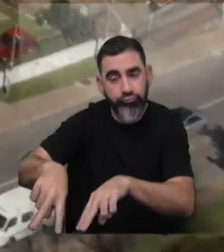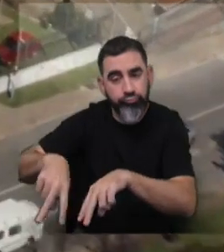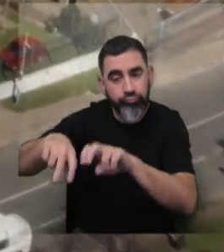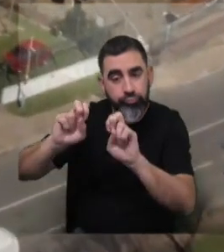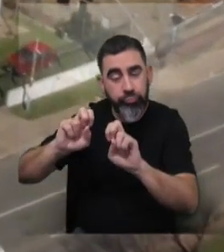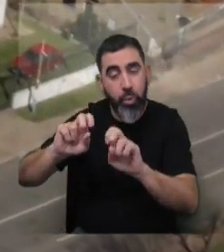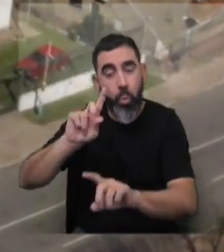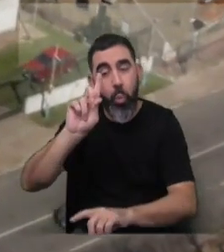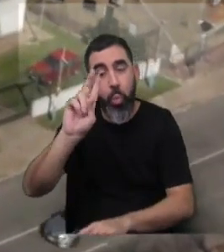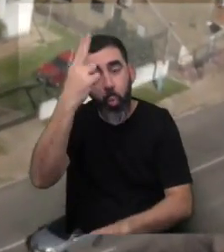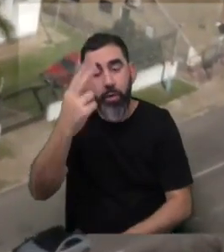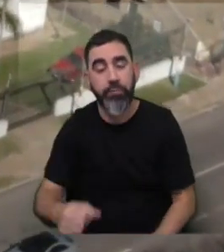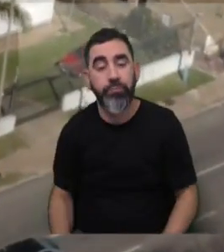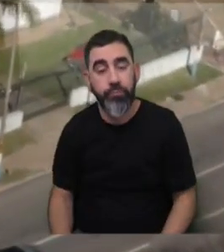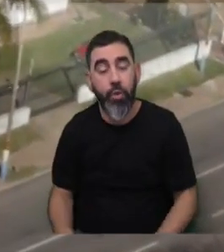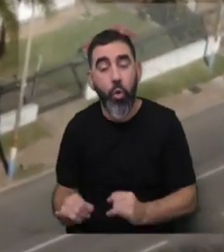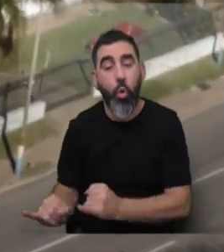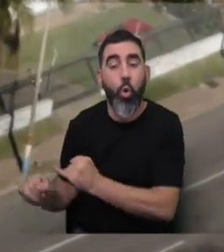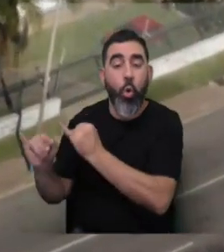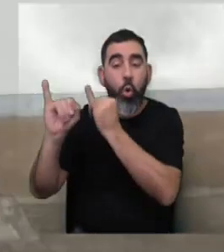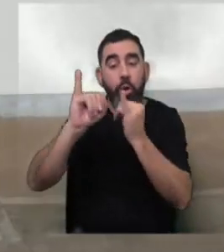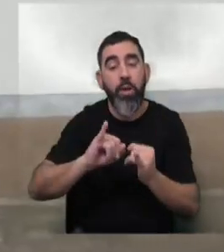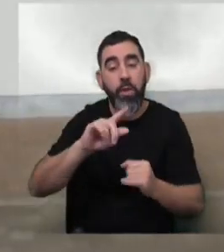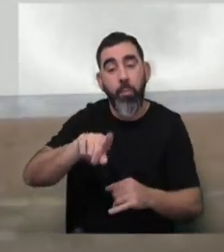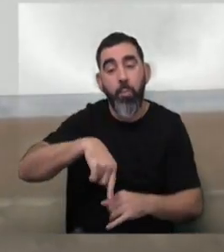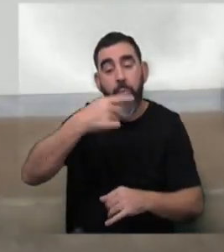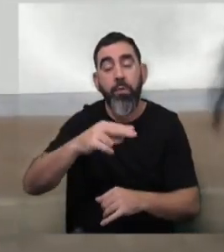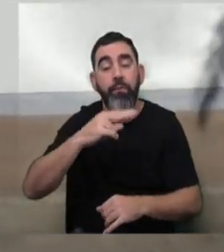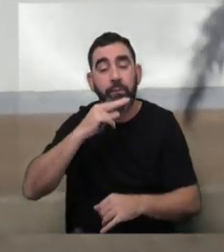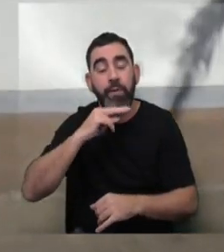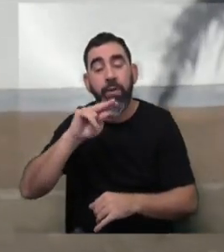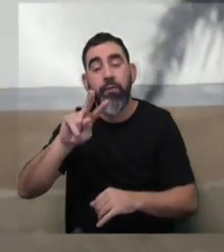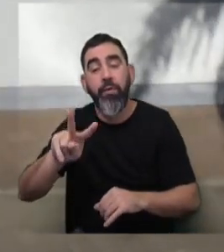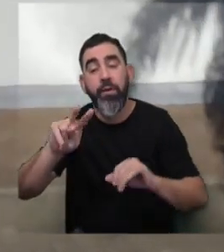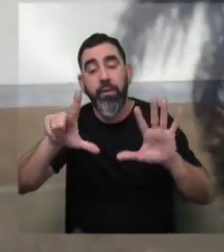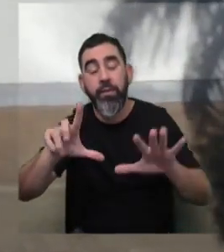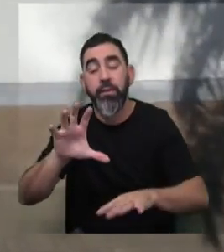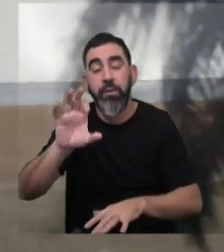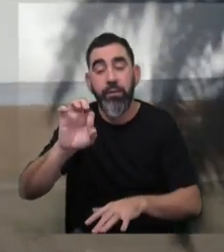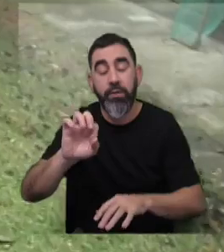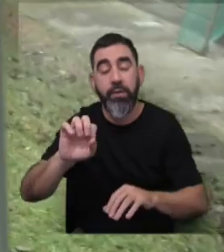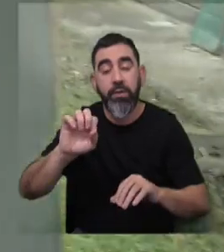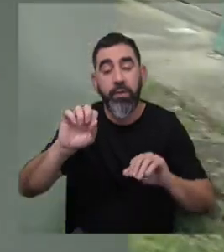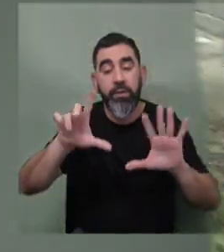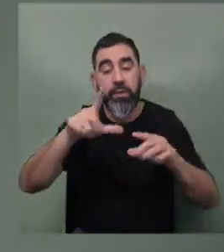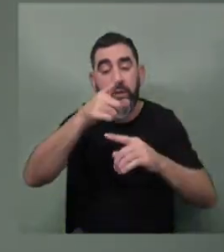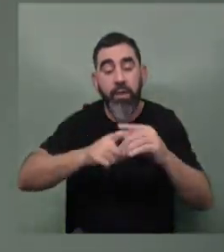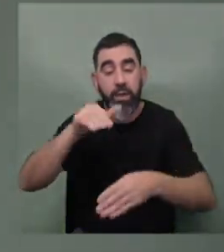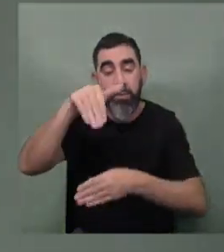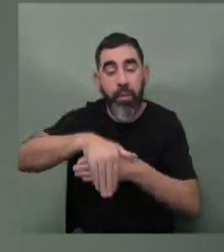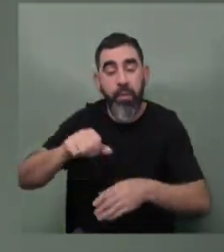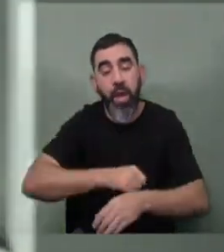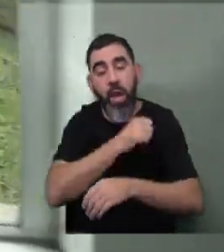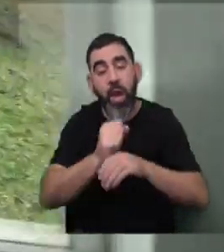en Uruguay. La jornada se realizará el próximo viernes 27 de septiembre de 19:30 a